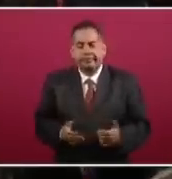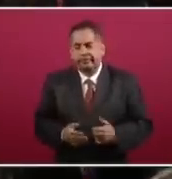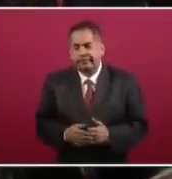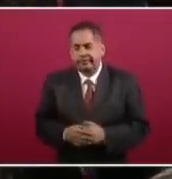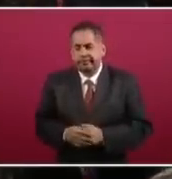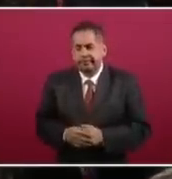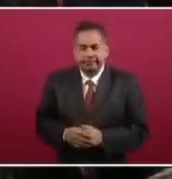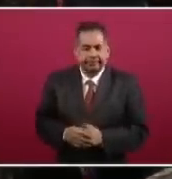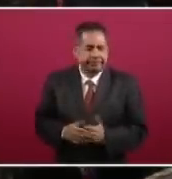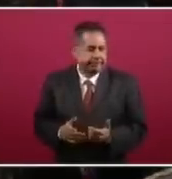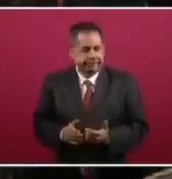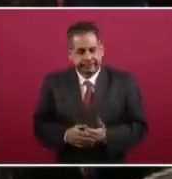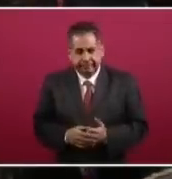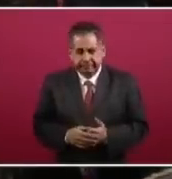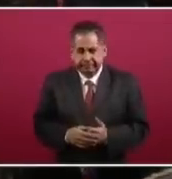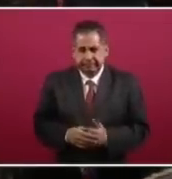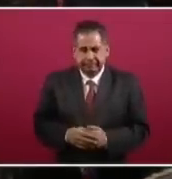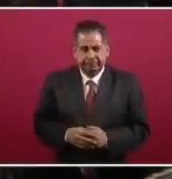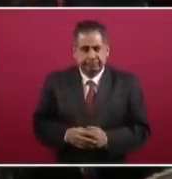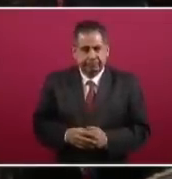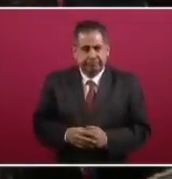de